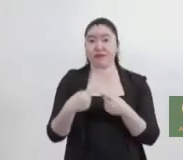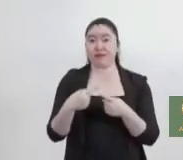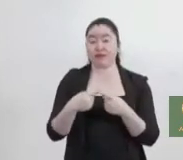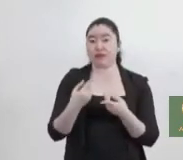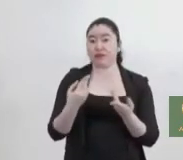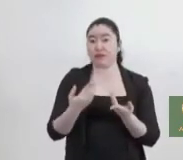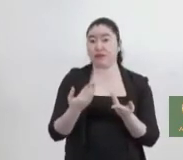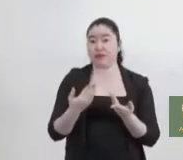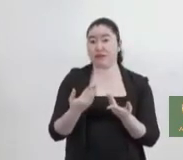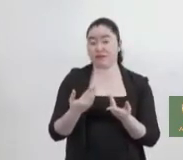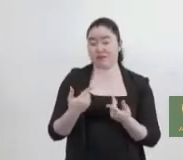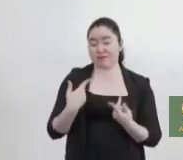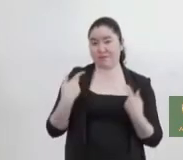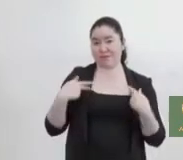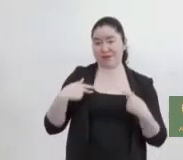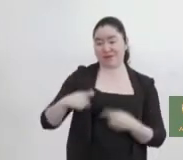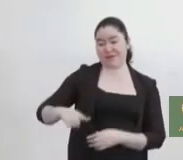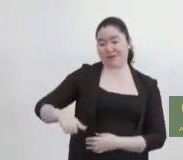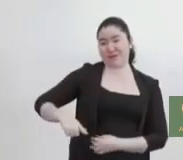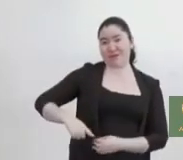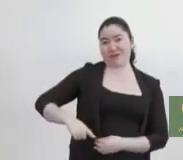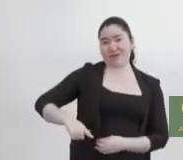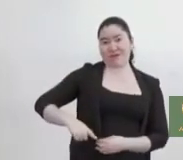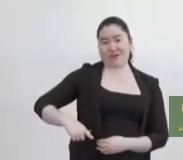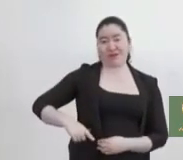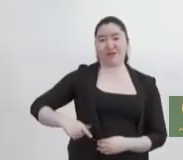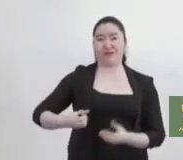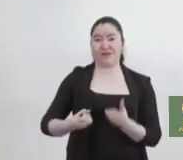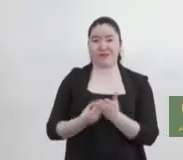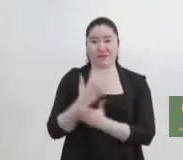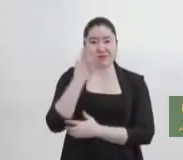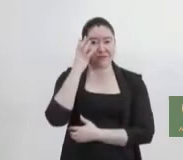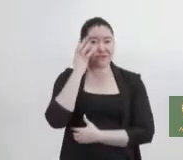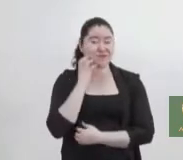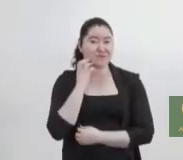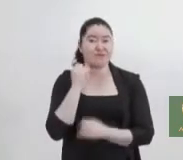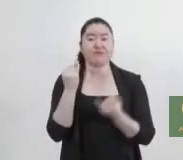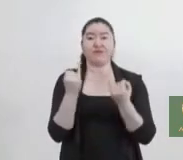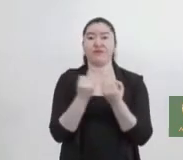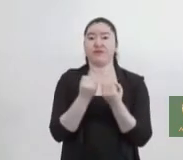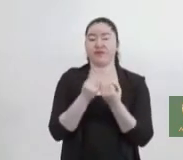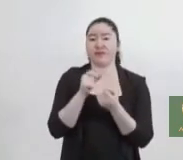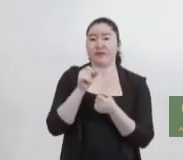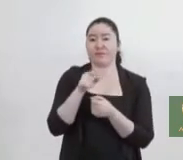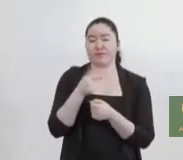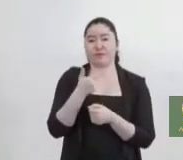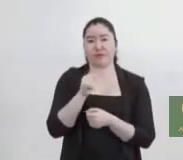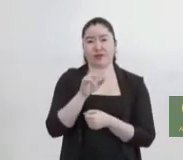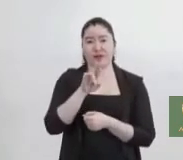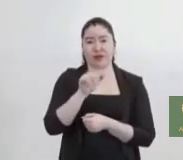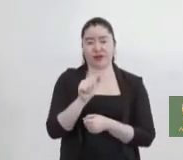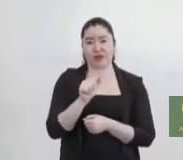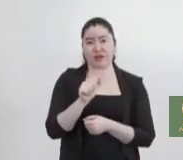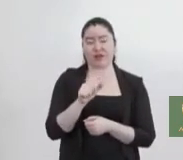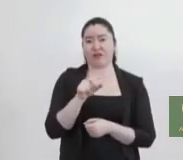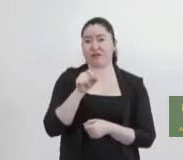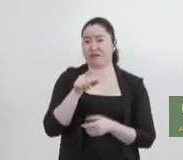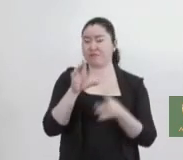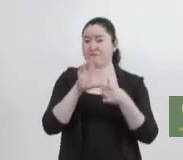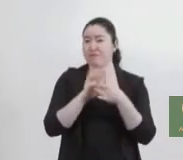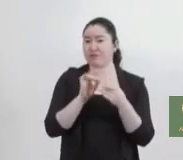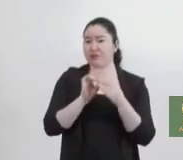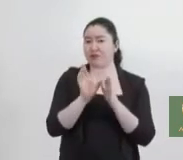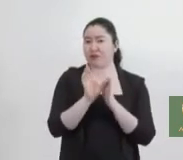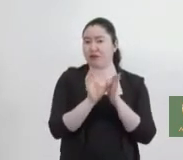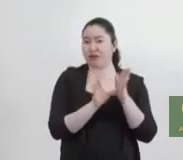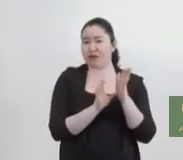al anunciar el regreso a clases, y también el gobernador Cuitláhuac García hacía referencia al calendario saliendo de la reunión con la maestra